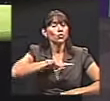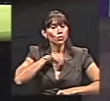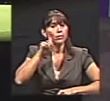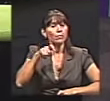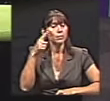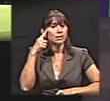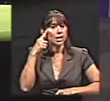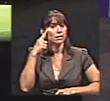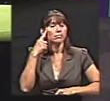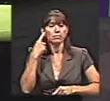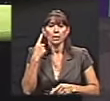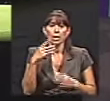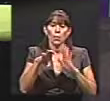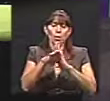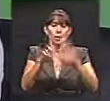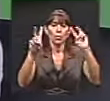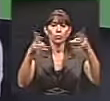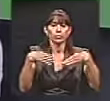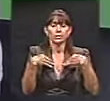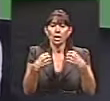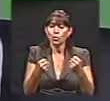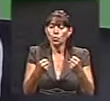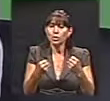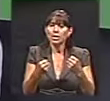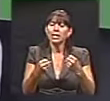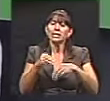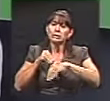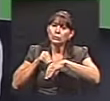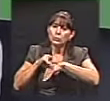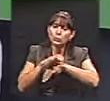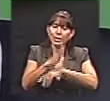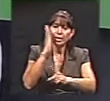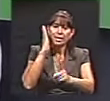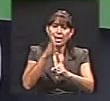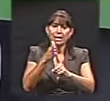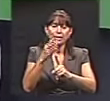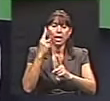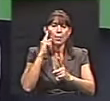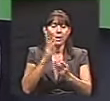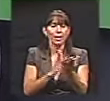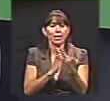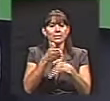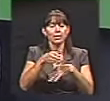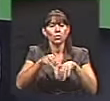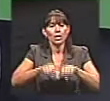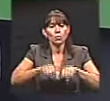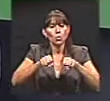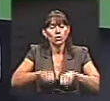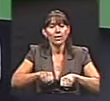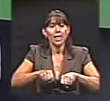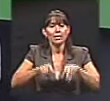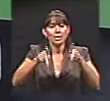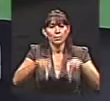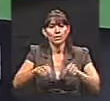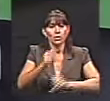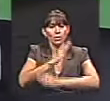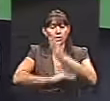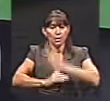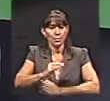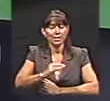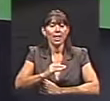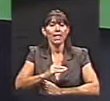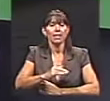por ejemplo, tiene una incidencia directa, claro, en el acceso a las posibilidades de las personas con